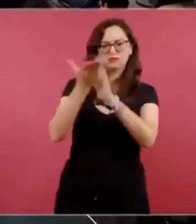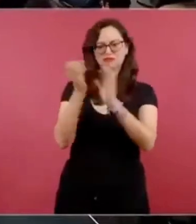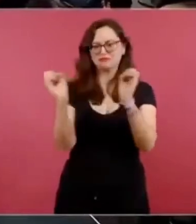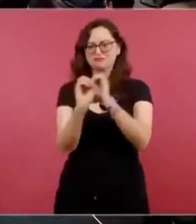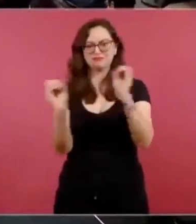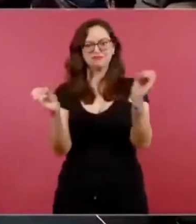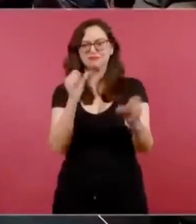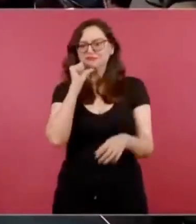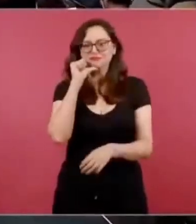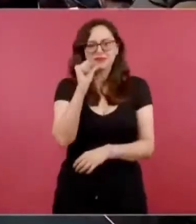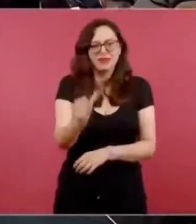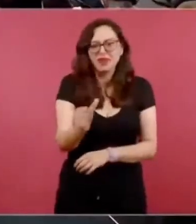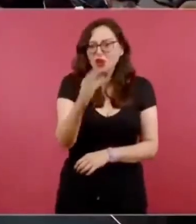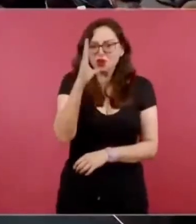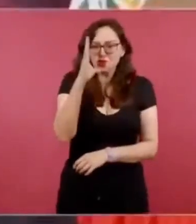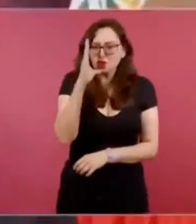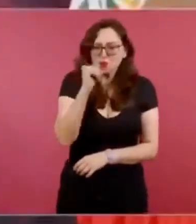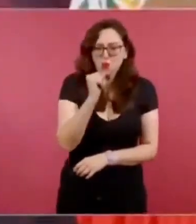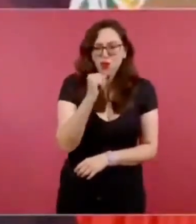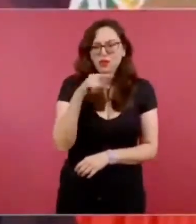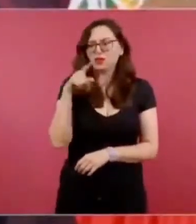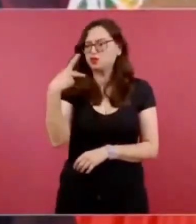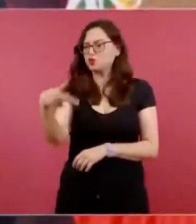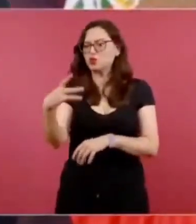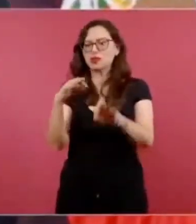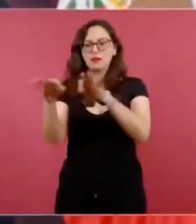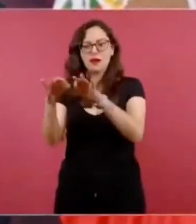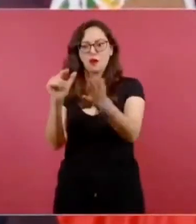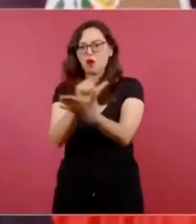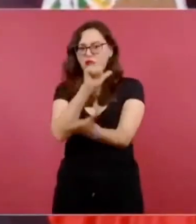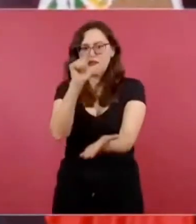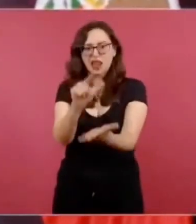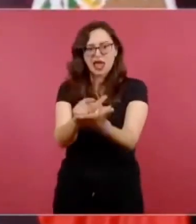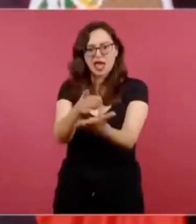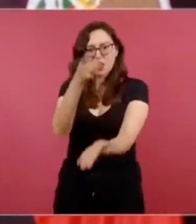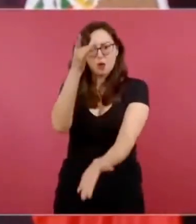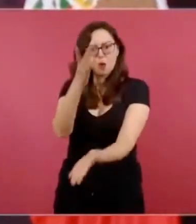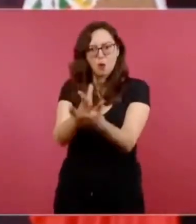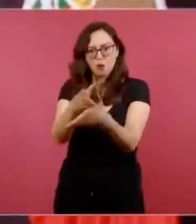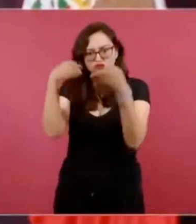Si el diputado está para legislar,